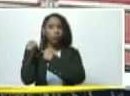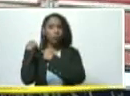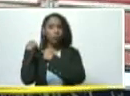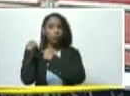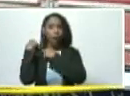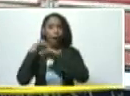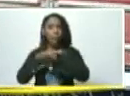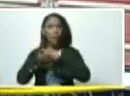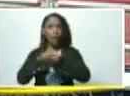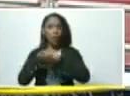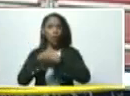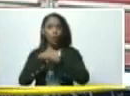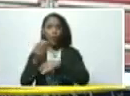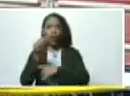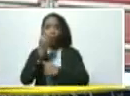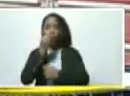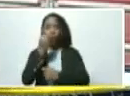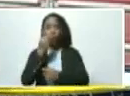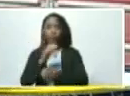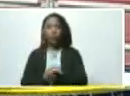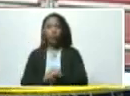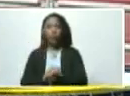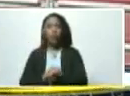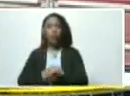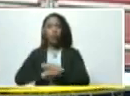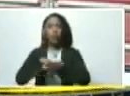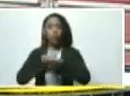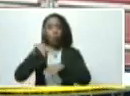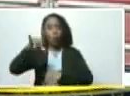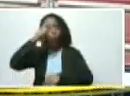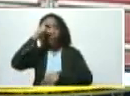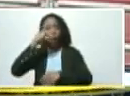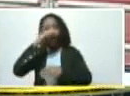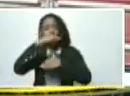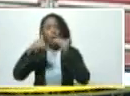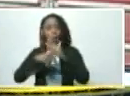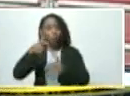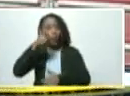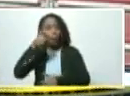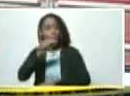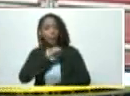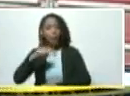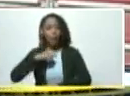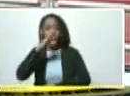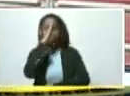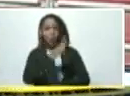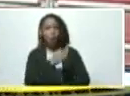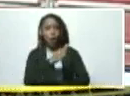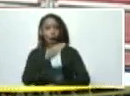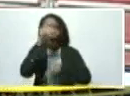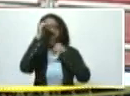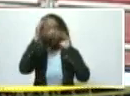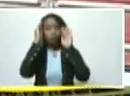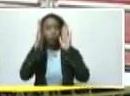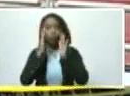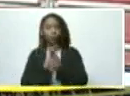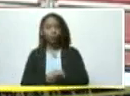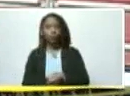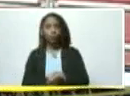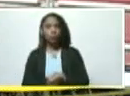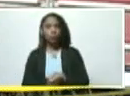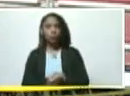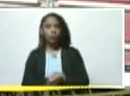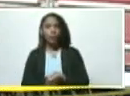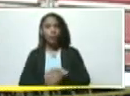al ministro de la Artillería, al ministro Jorge Arriaza, bajo la supervisión personal y directa, atención, de